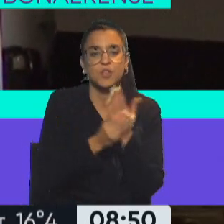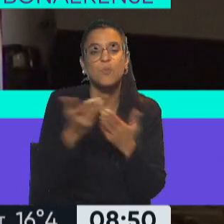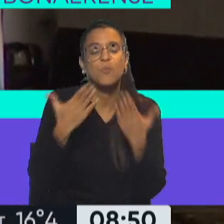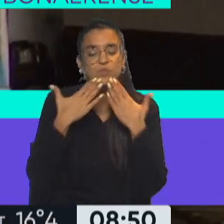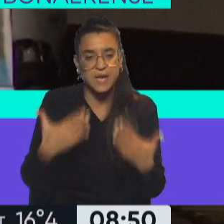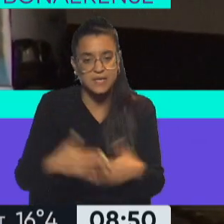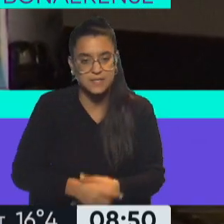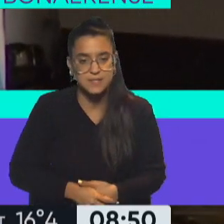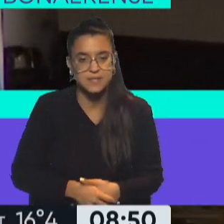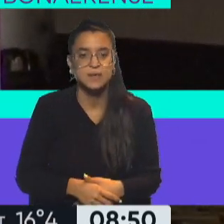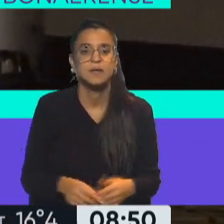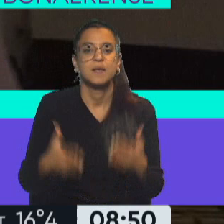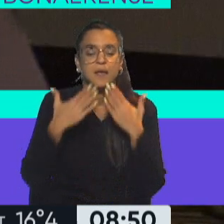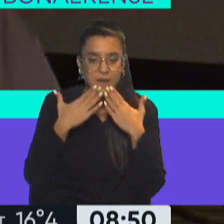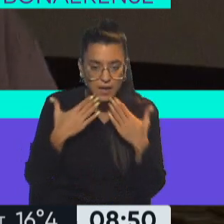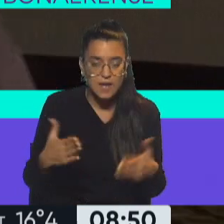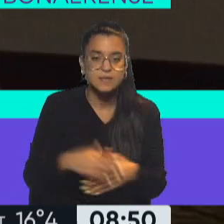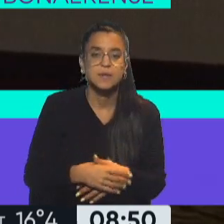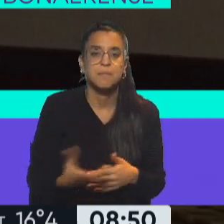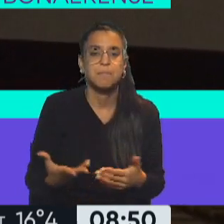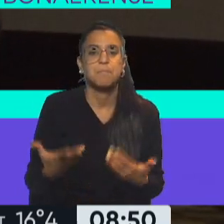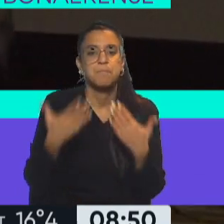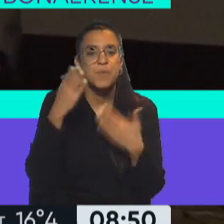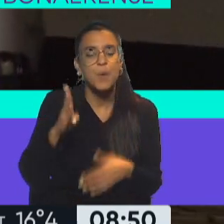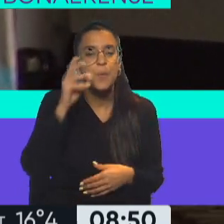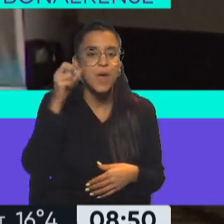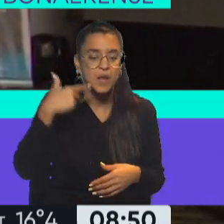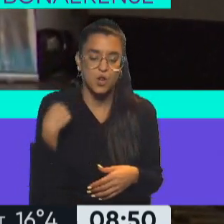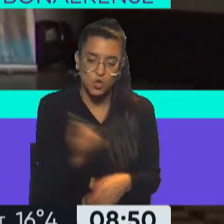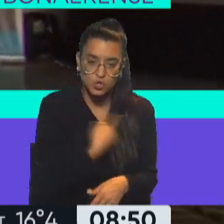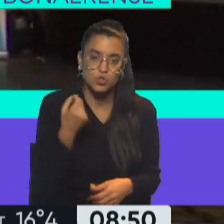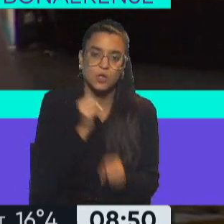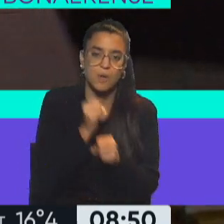gracias. Gracias, gracias. La palabra del ministro Berni. Seguimos trabajando aquí con el ministro de Seguridad.